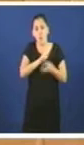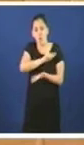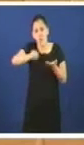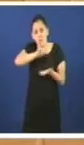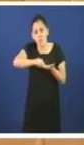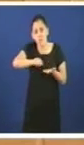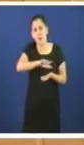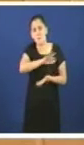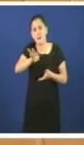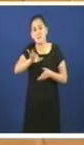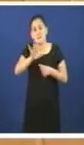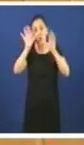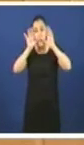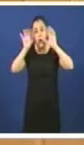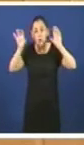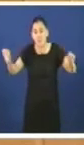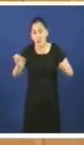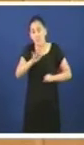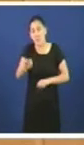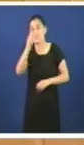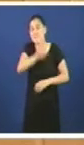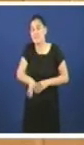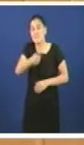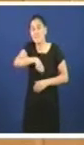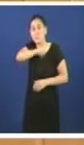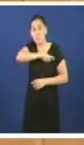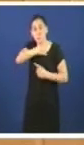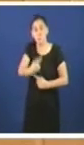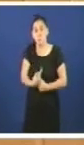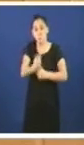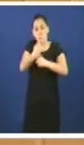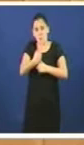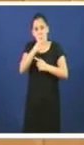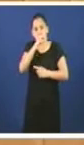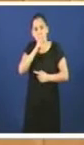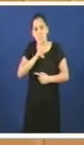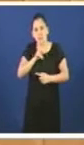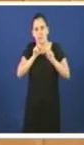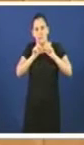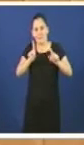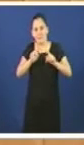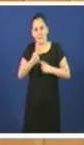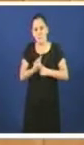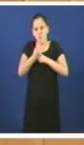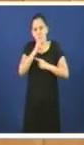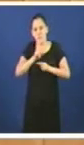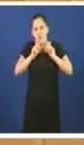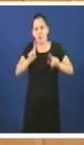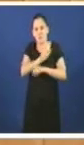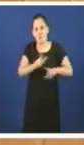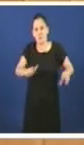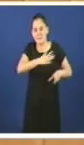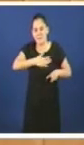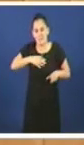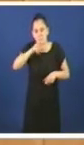cuartel o de duer guido del estado español impone silencio los que intentan falar galego que no se